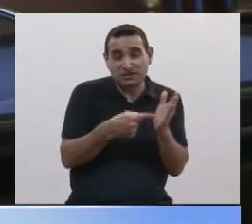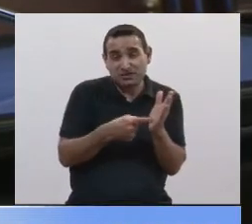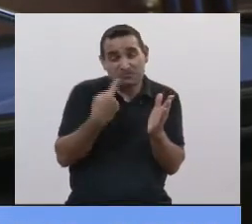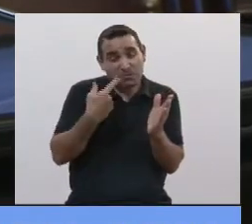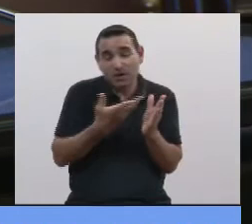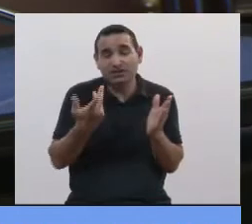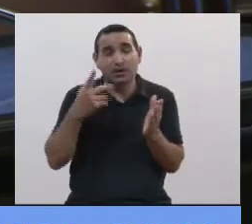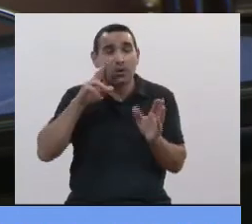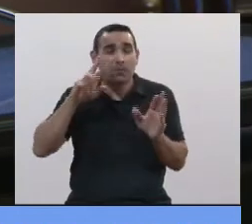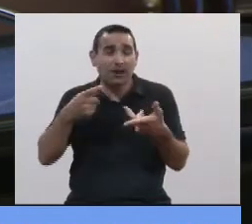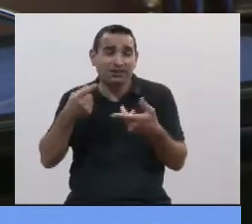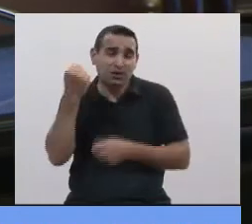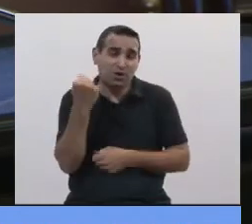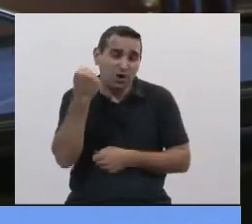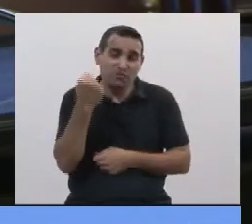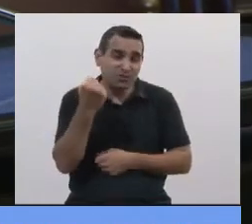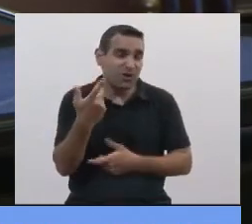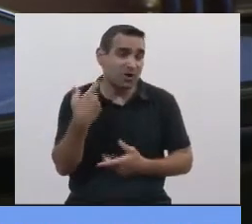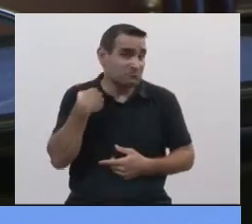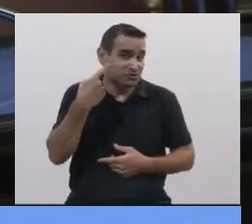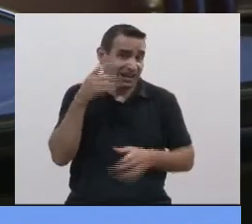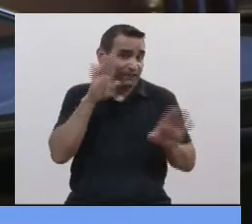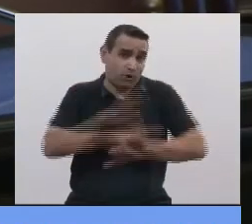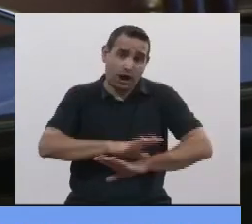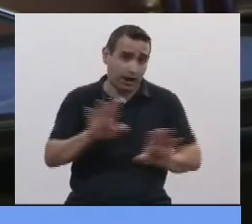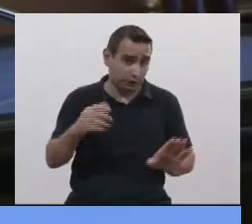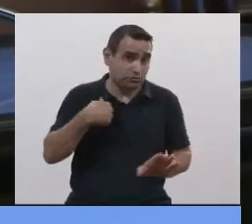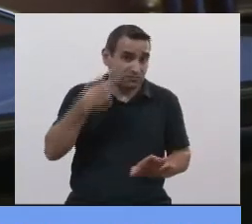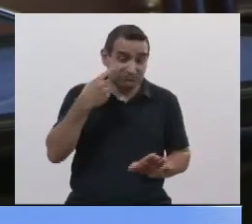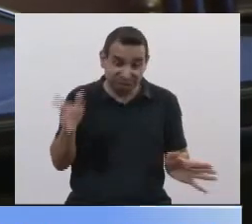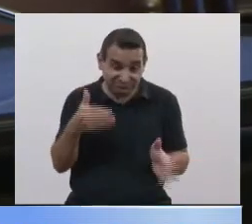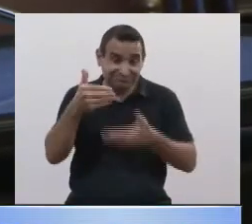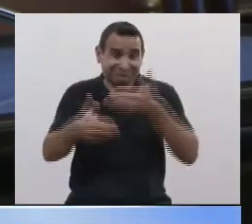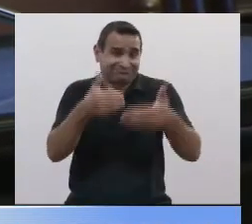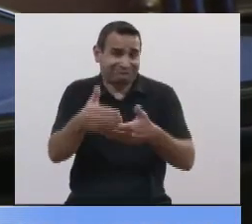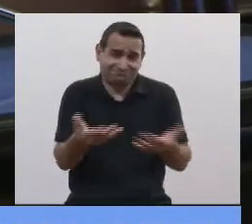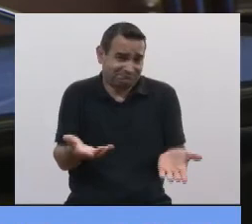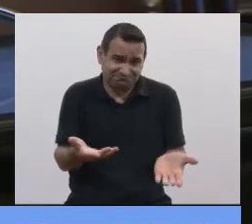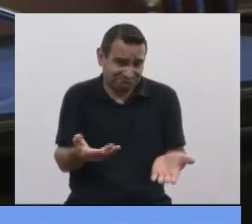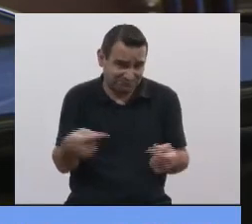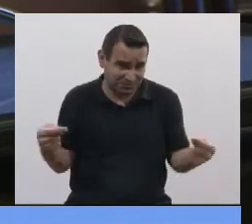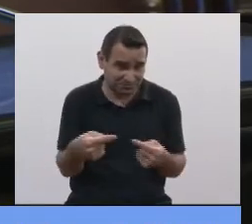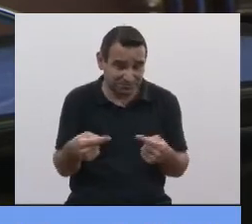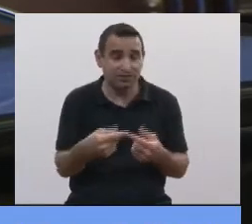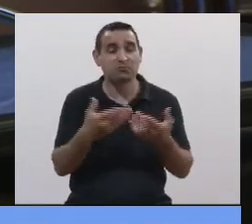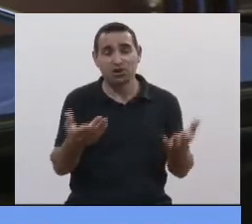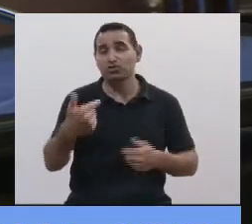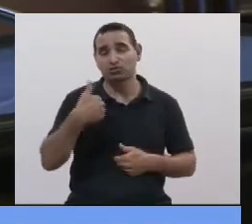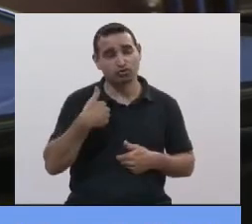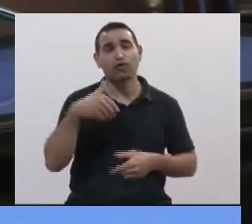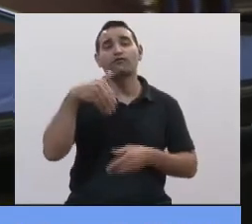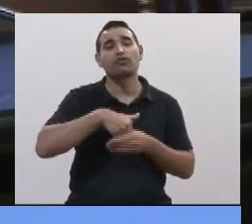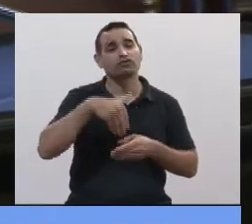una política económica que creo que es desacertada para alentar el crecimiento y la superación de la pobreza, es que voy a